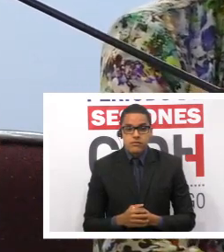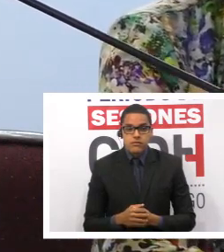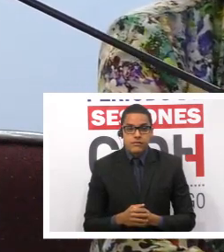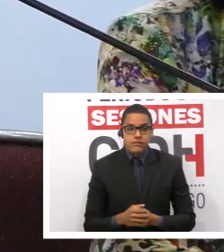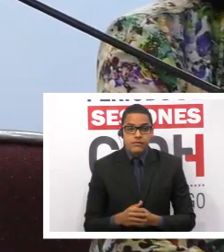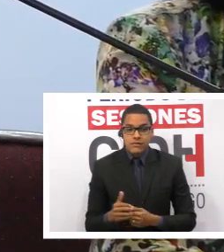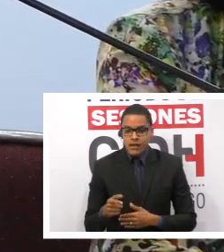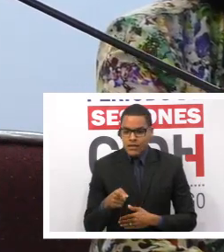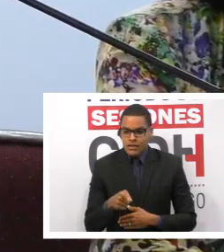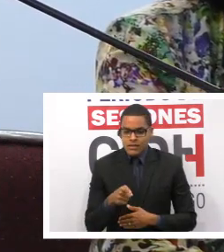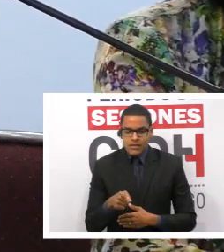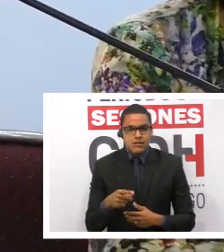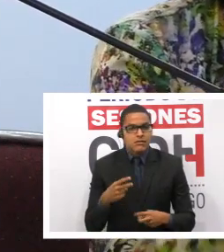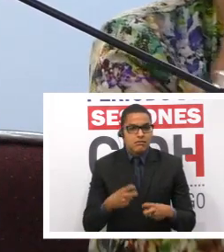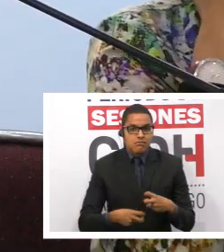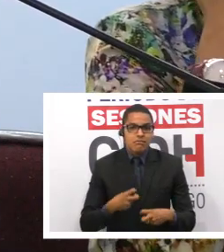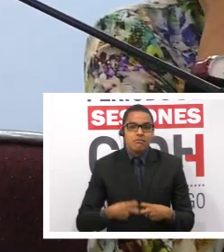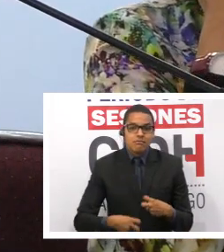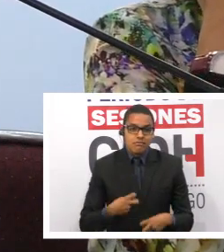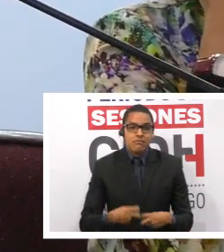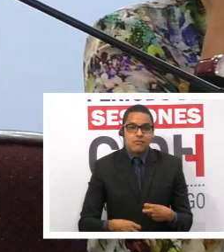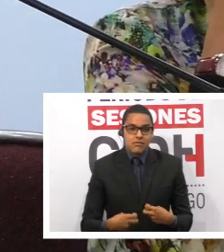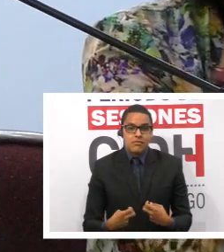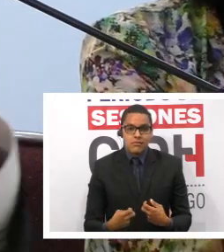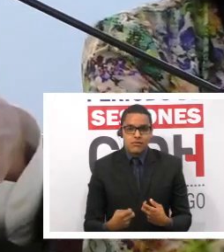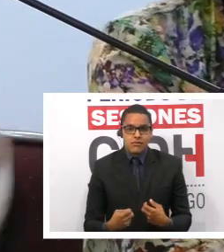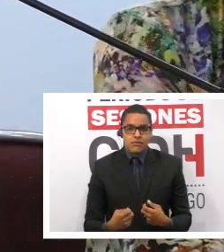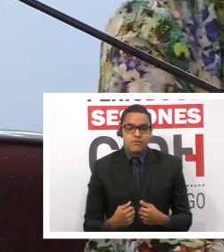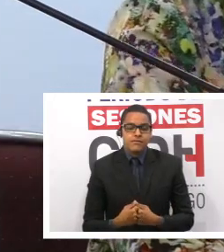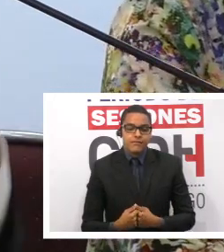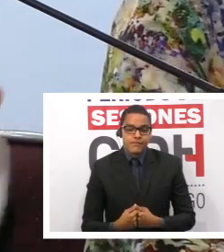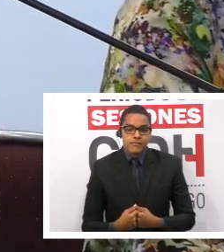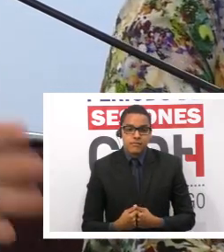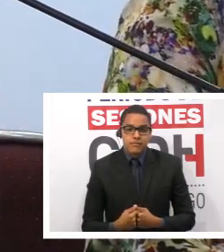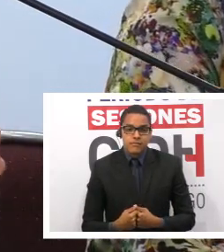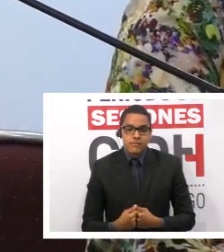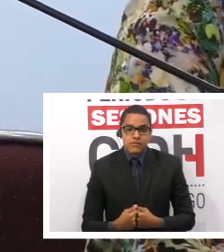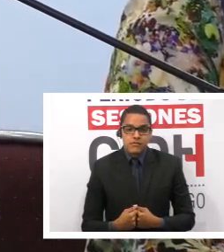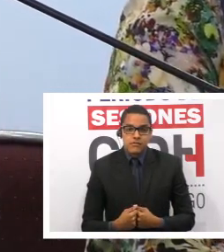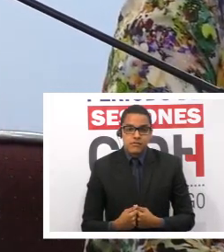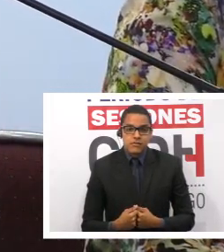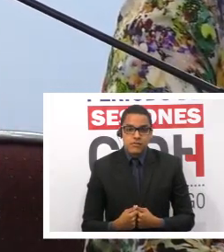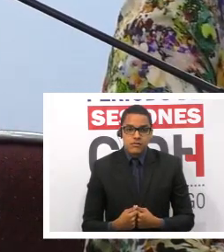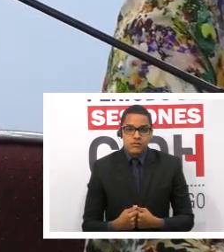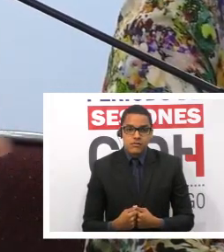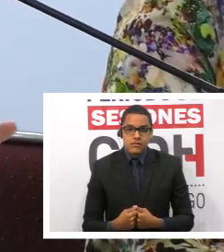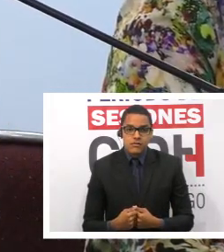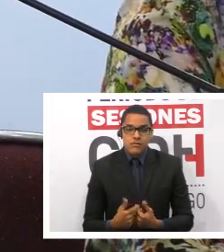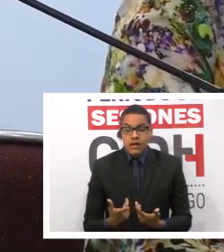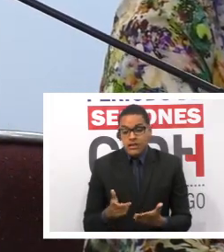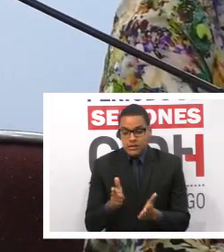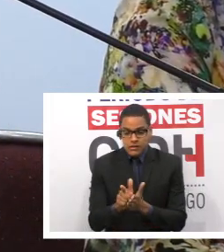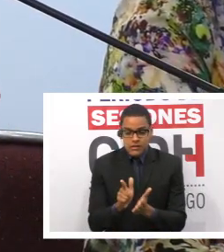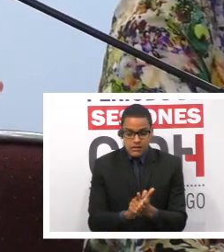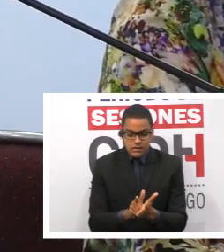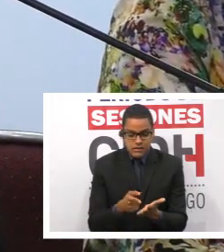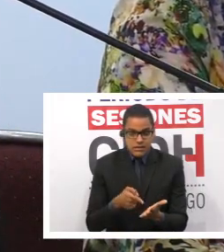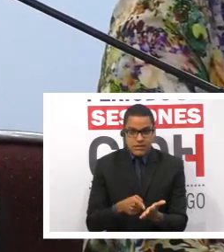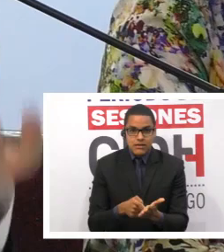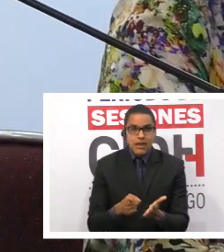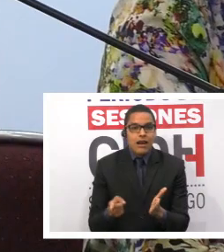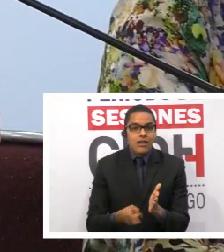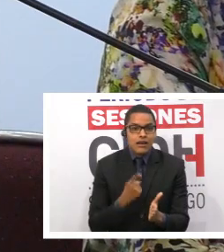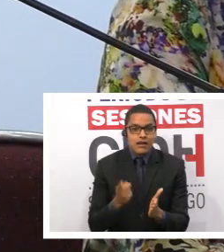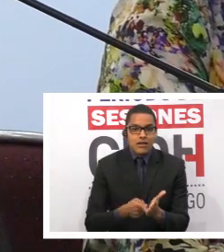una problemática que muchas veces se trata de solo encajonar en el ámbito de los des pero creo que lo tenemos que